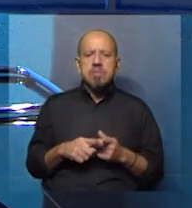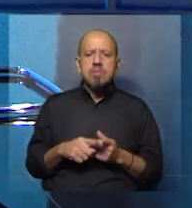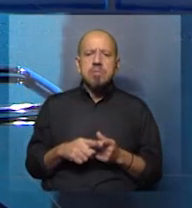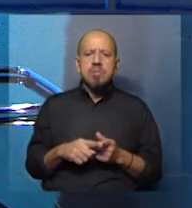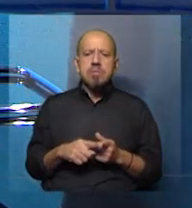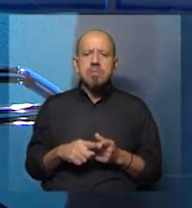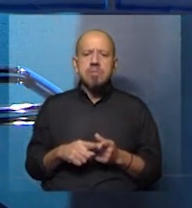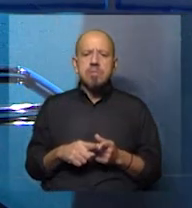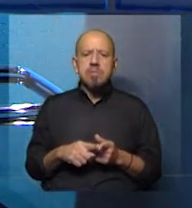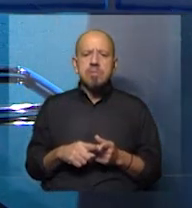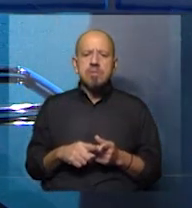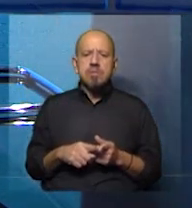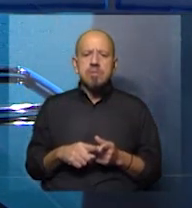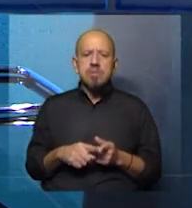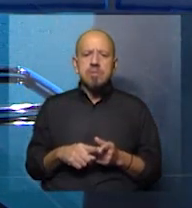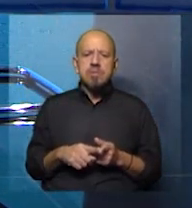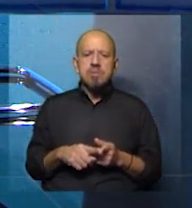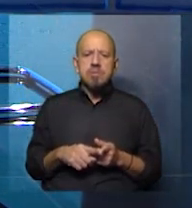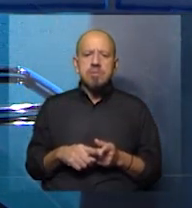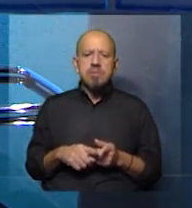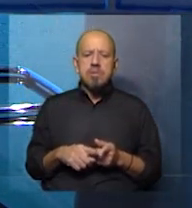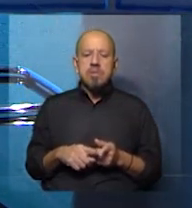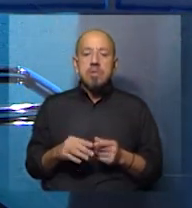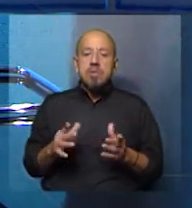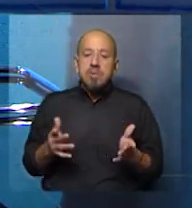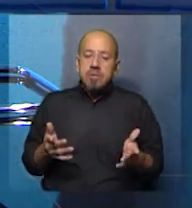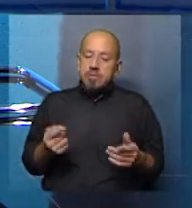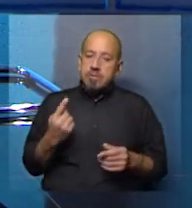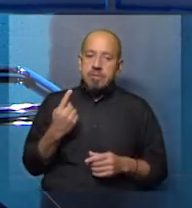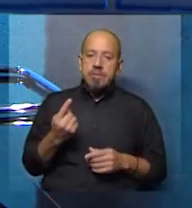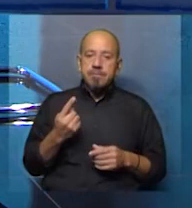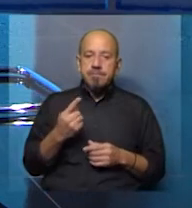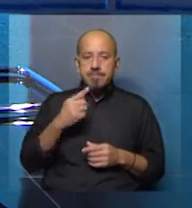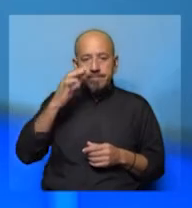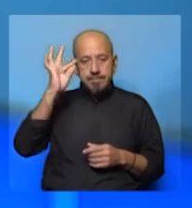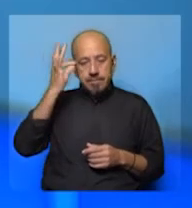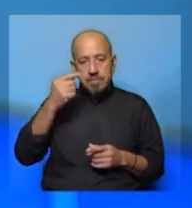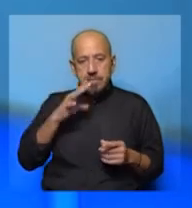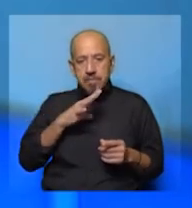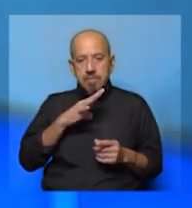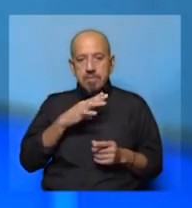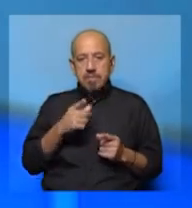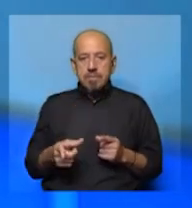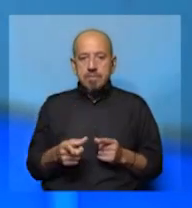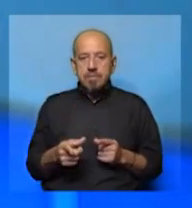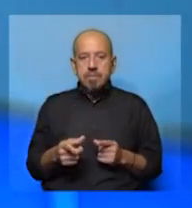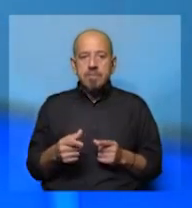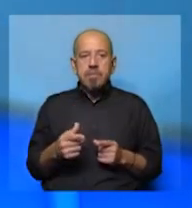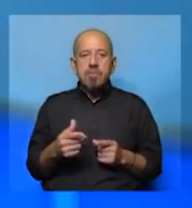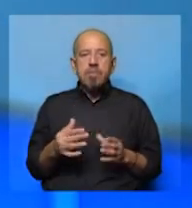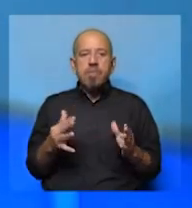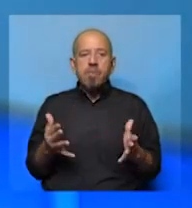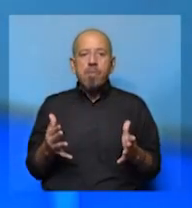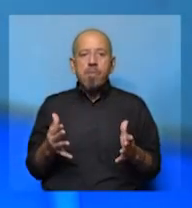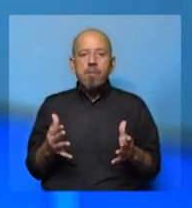bueno eh primero que nada Creo que eh Hay una serie de encadenamientos que son los